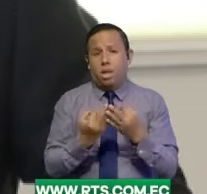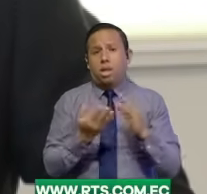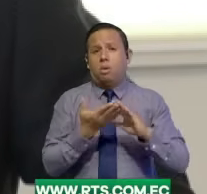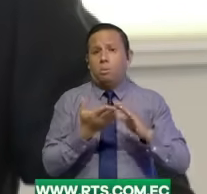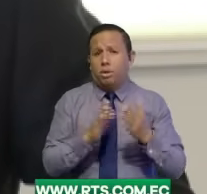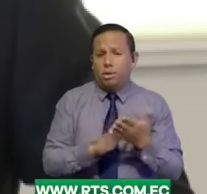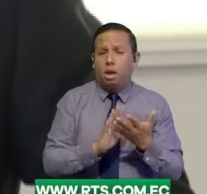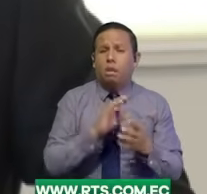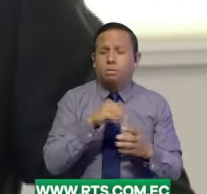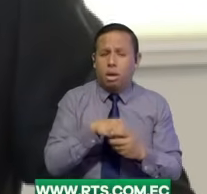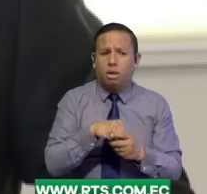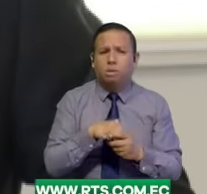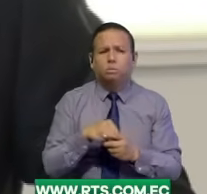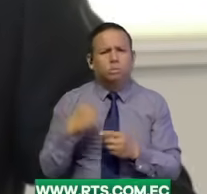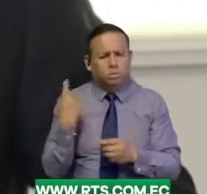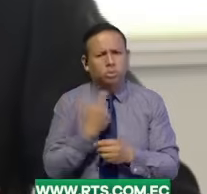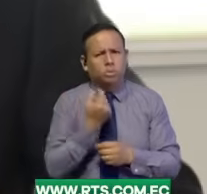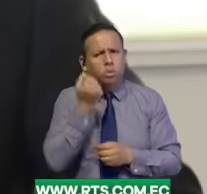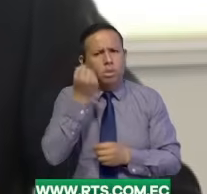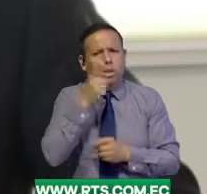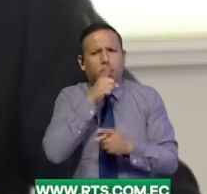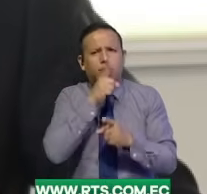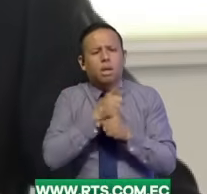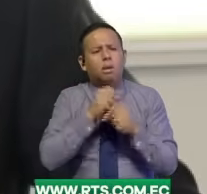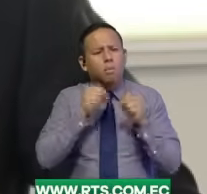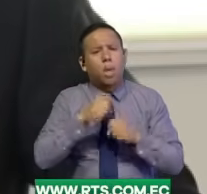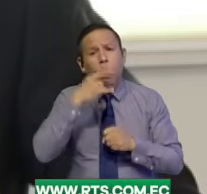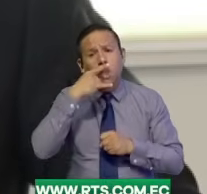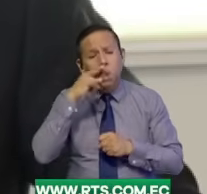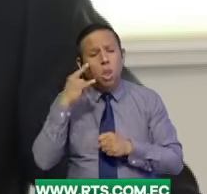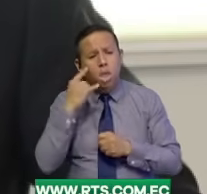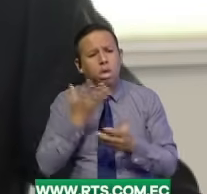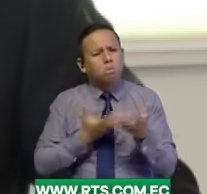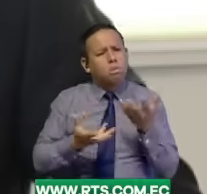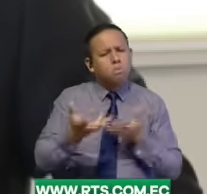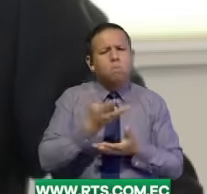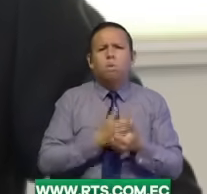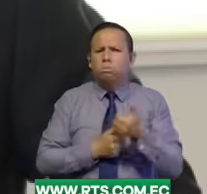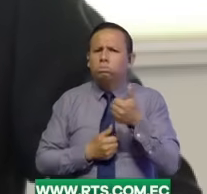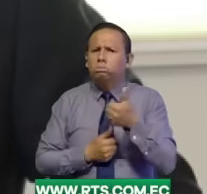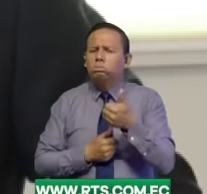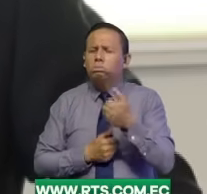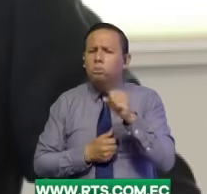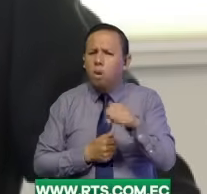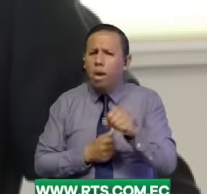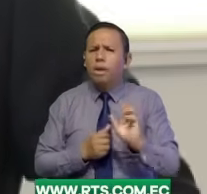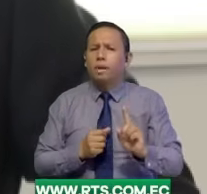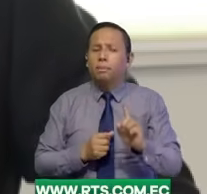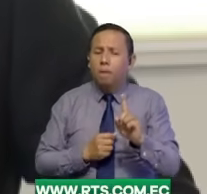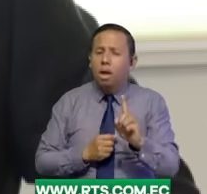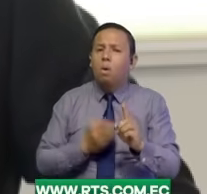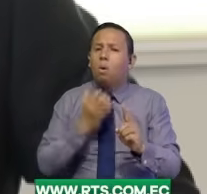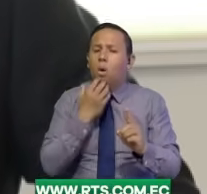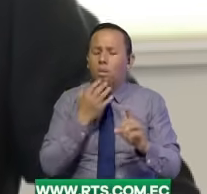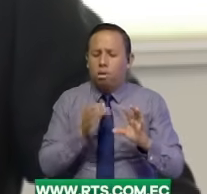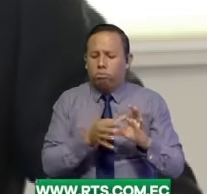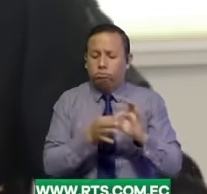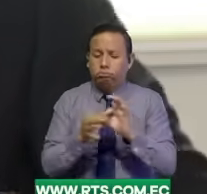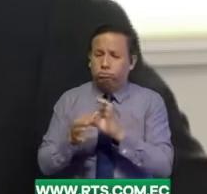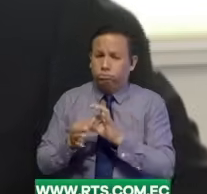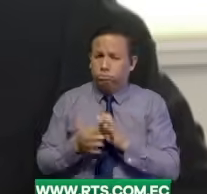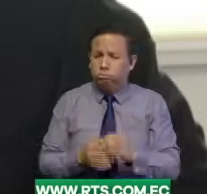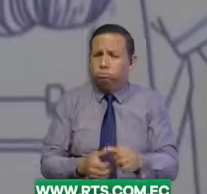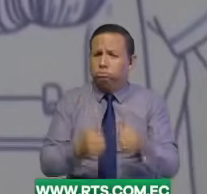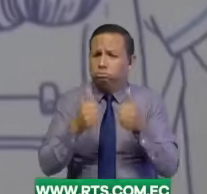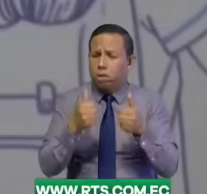comunidades. Entender que podemos tener una relación con los niños y las niñas de nuestro país de otra manera, una mejor relación, un